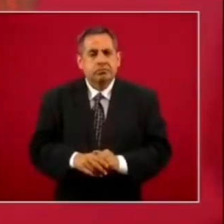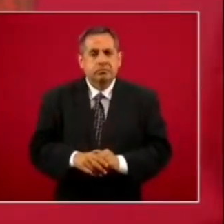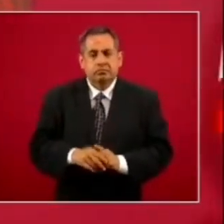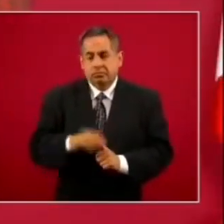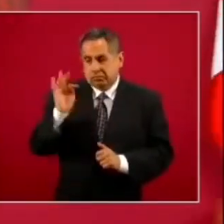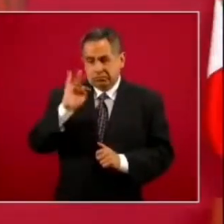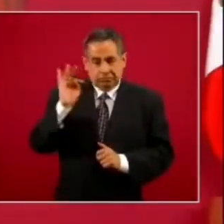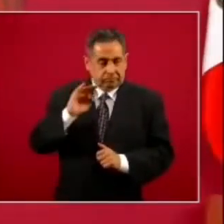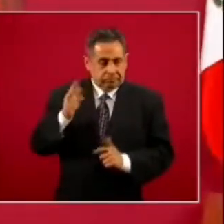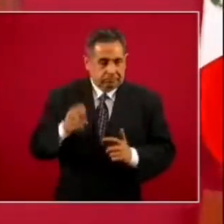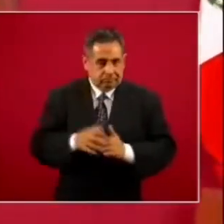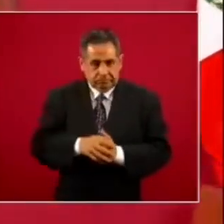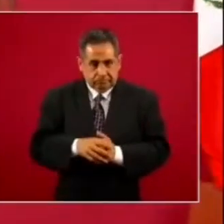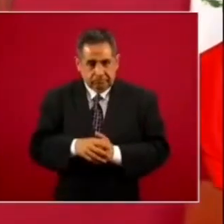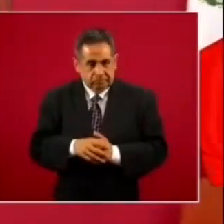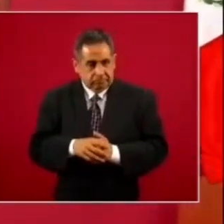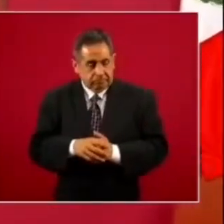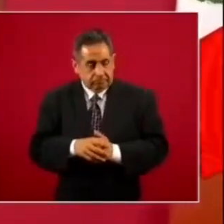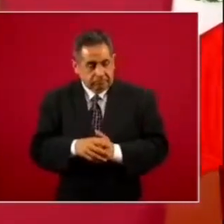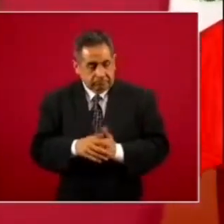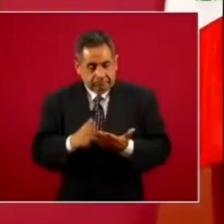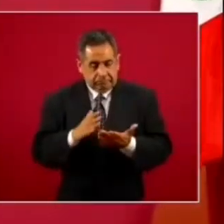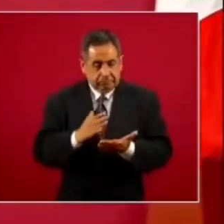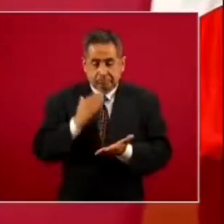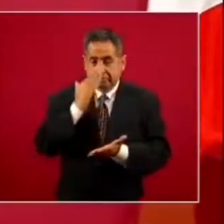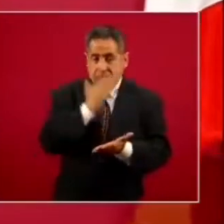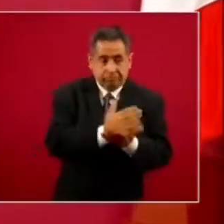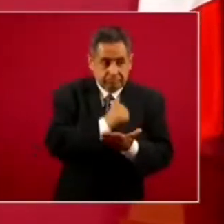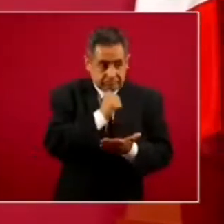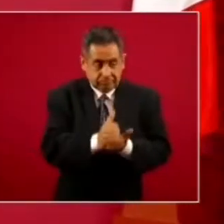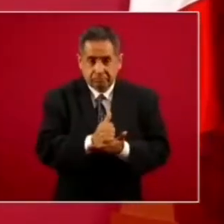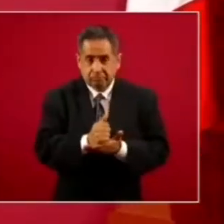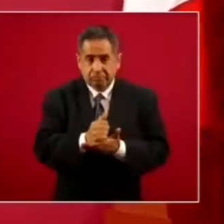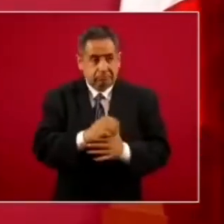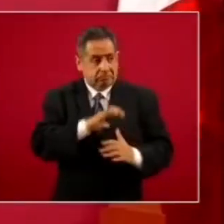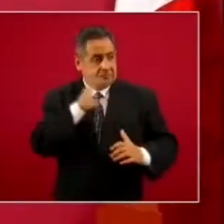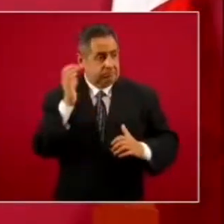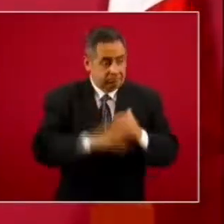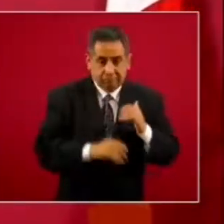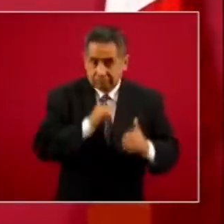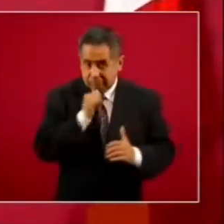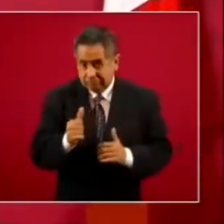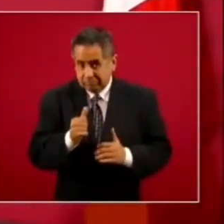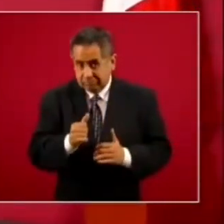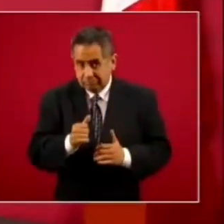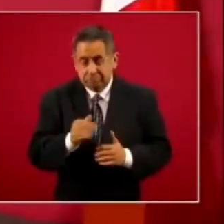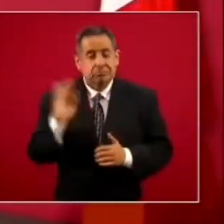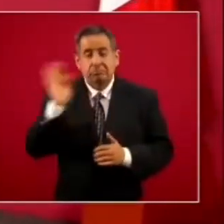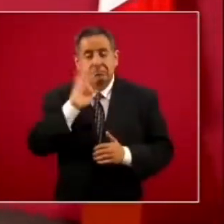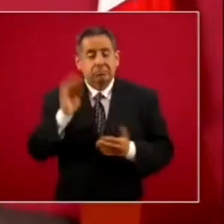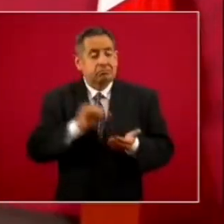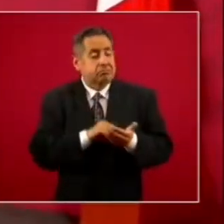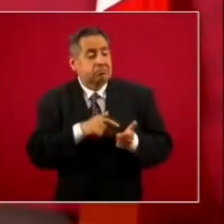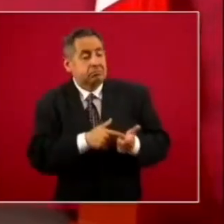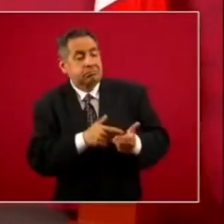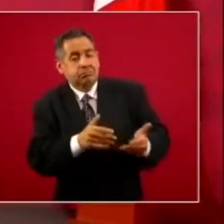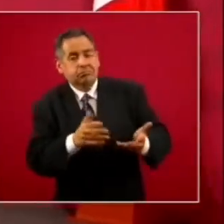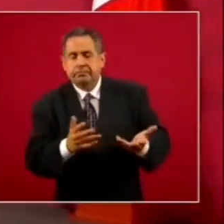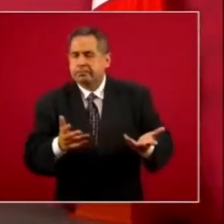no se detiene, si no acabamos con estas prácticas,